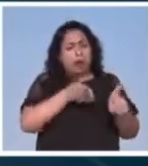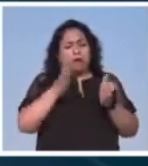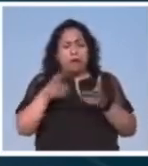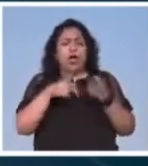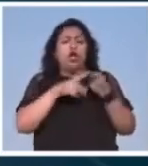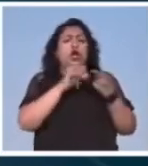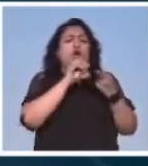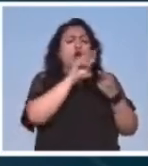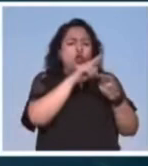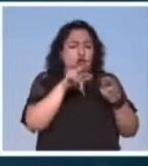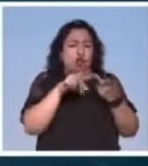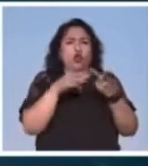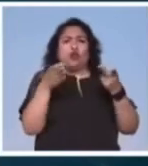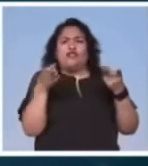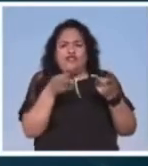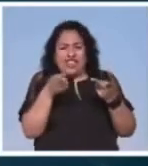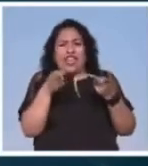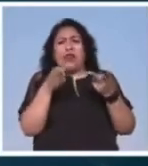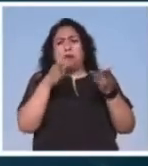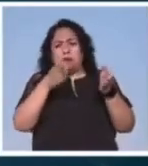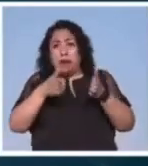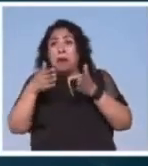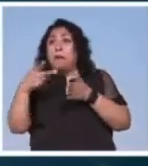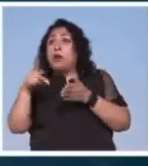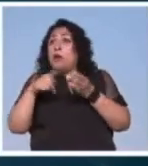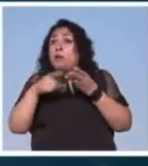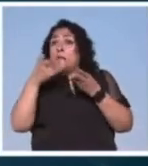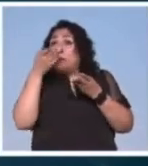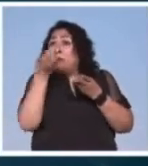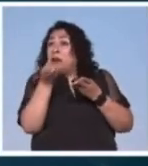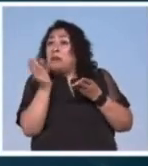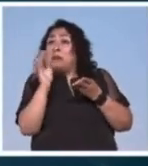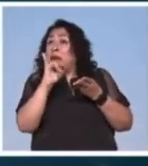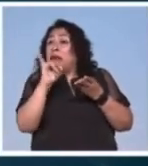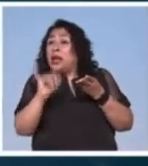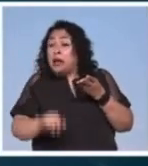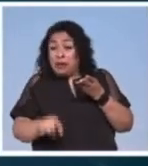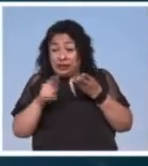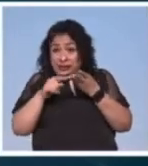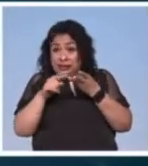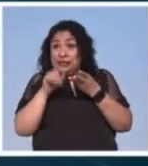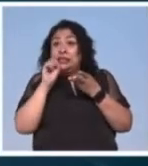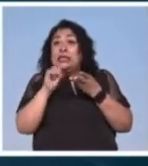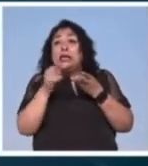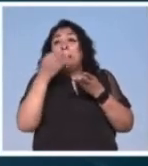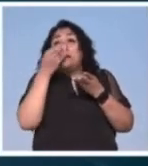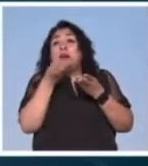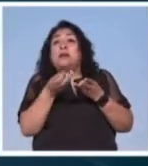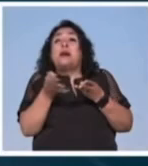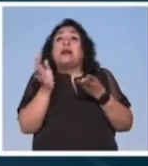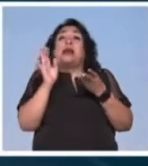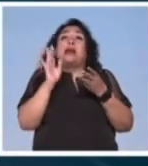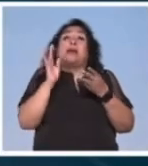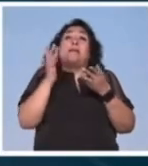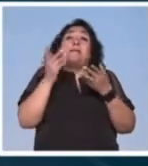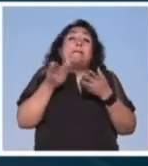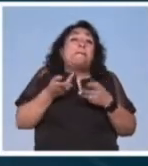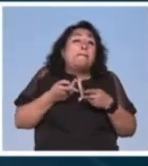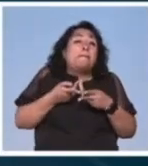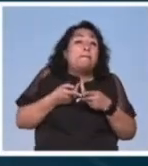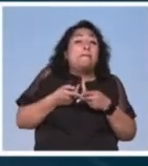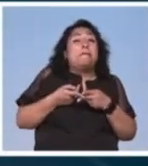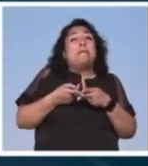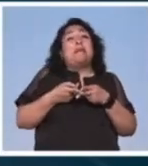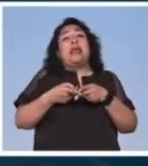otoño, el invierno, pero nunca aparece la primavera, y la primavera que aparece es la primavera incipiente, la primavera